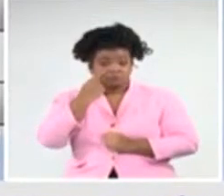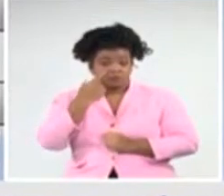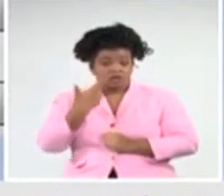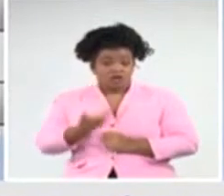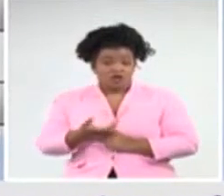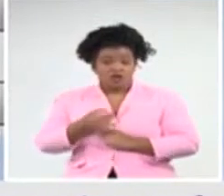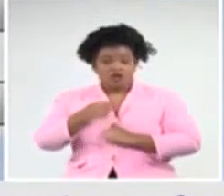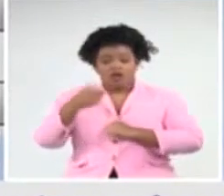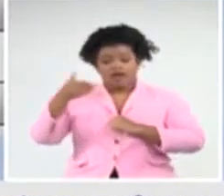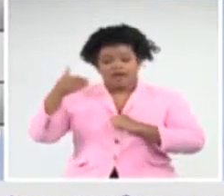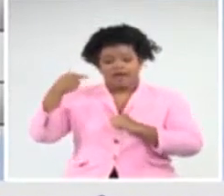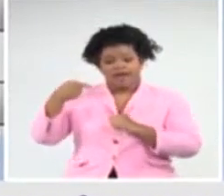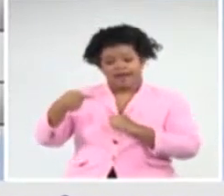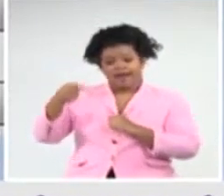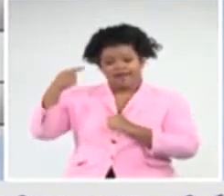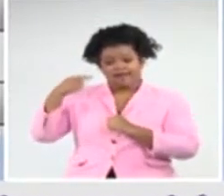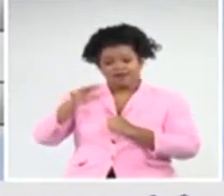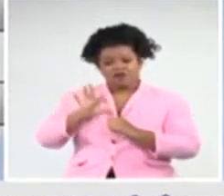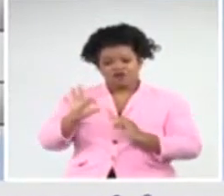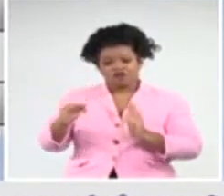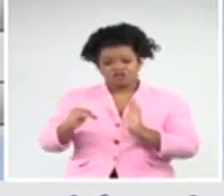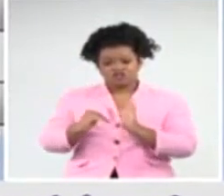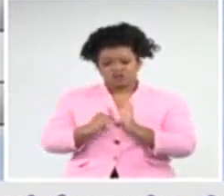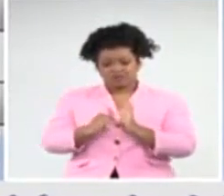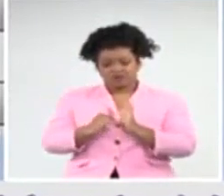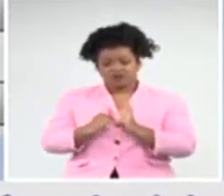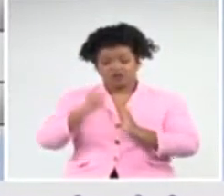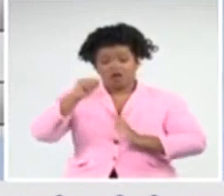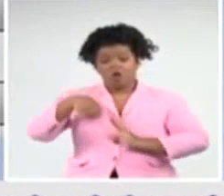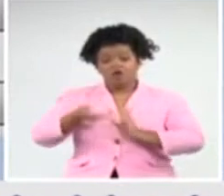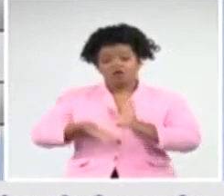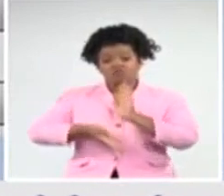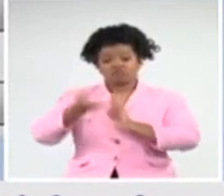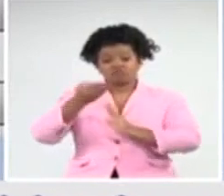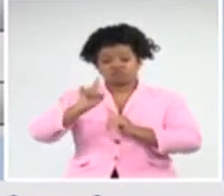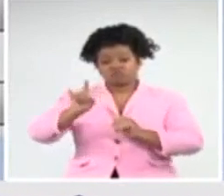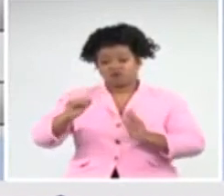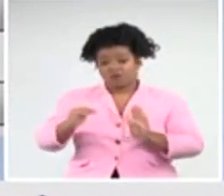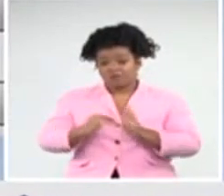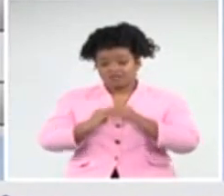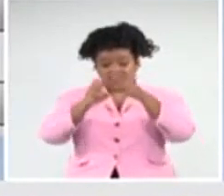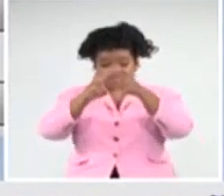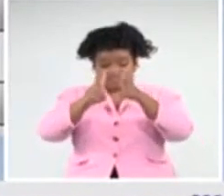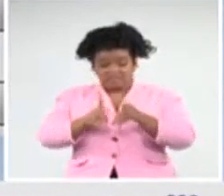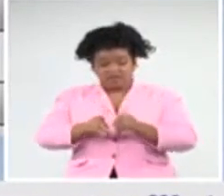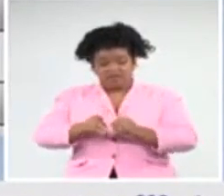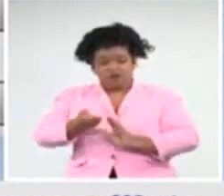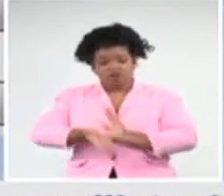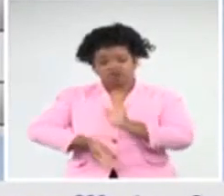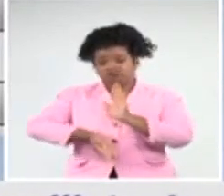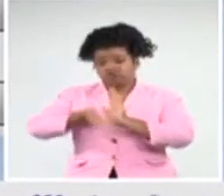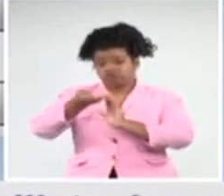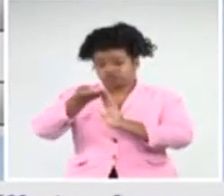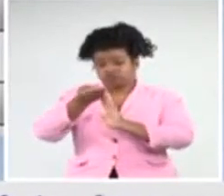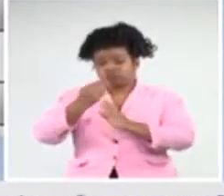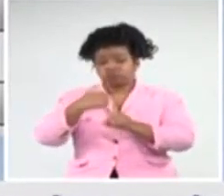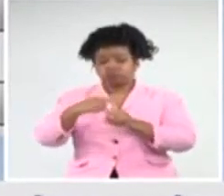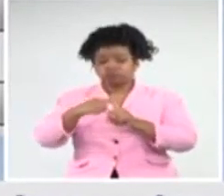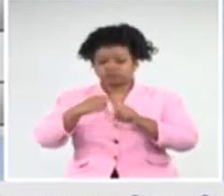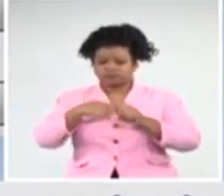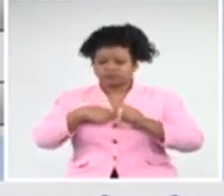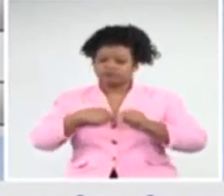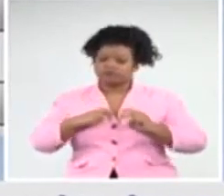8.000 que habíamos tenido en los últimos 3 días. Cifra muy elevada de casos activos que, reitero,